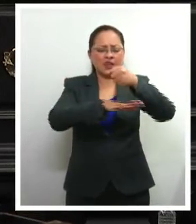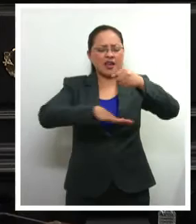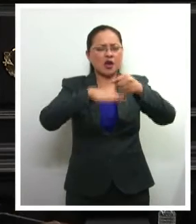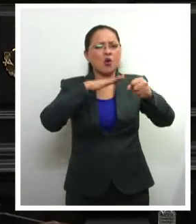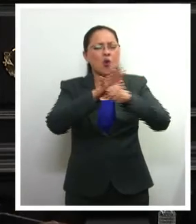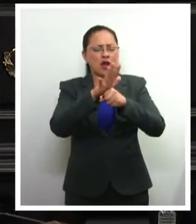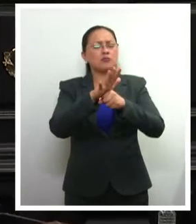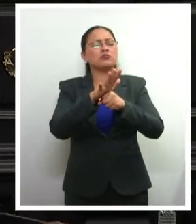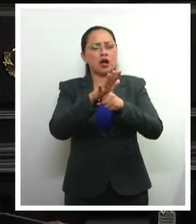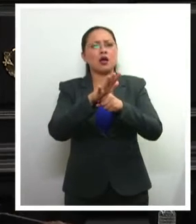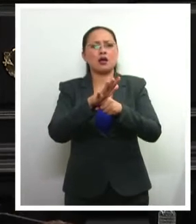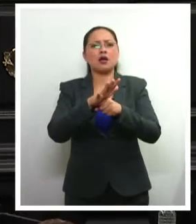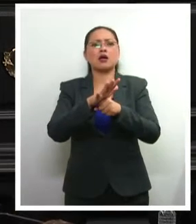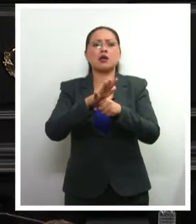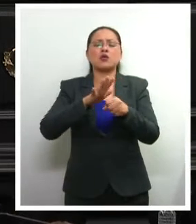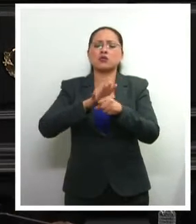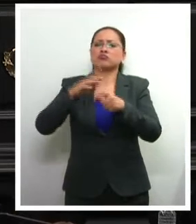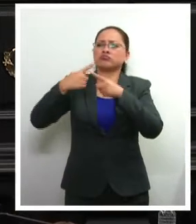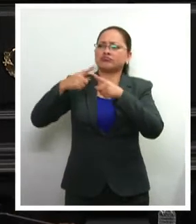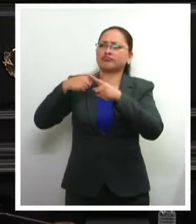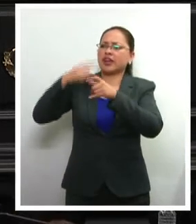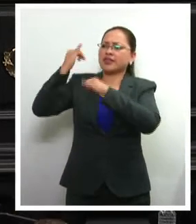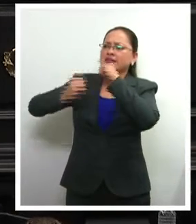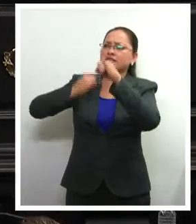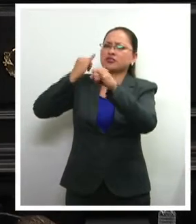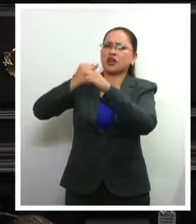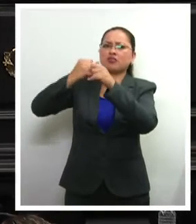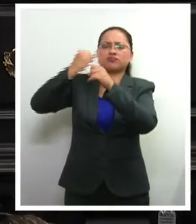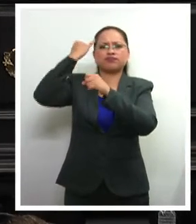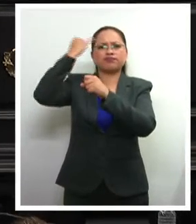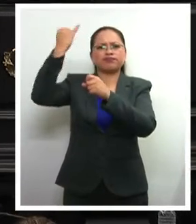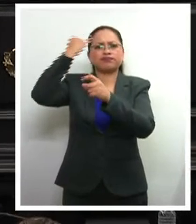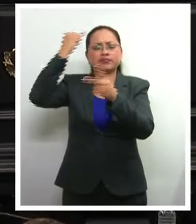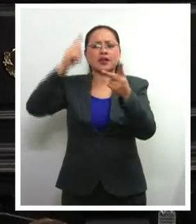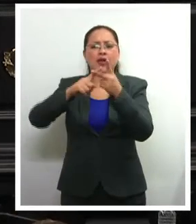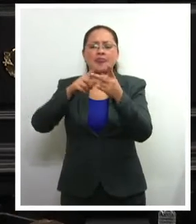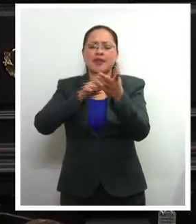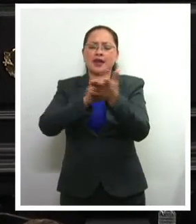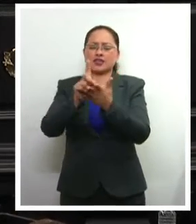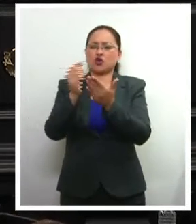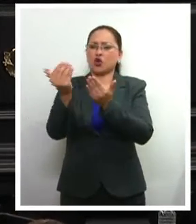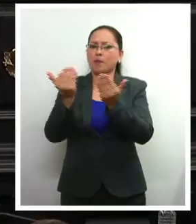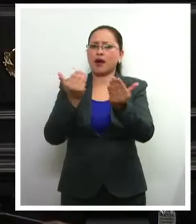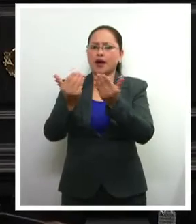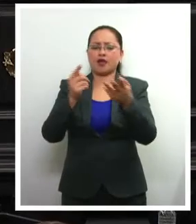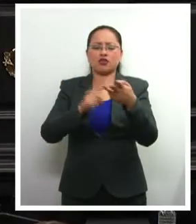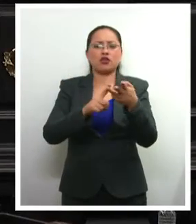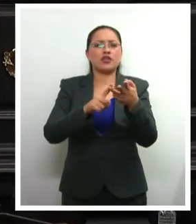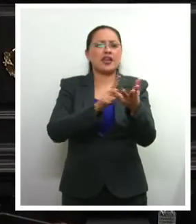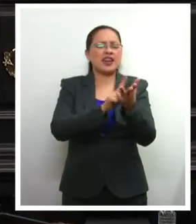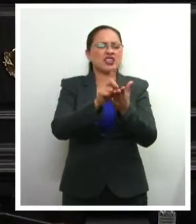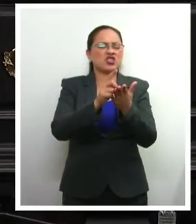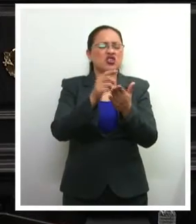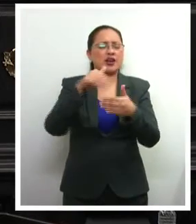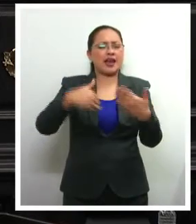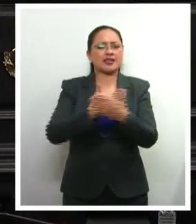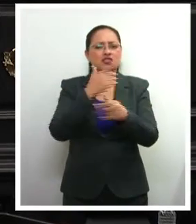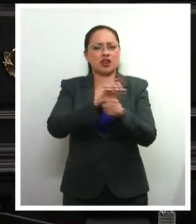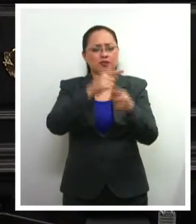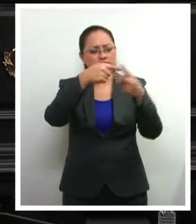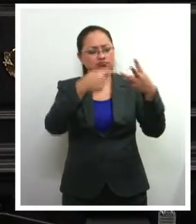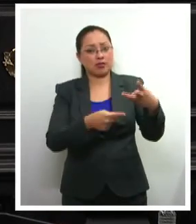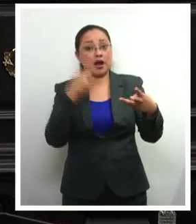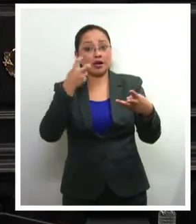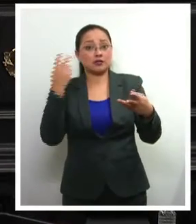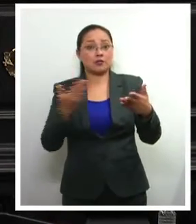abundante cantidad de fuentes de derecho internacional, derecho comparado y derecho nacional. La propuesta